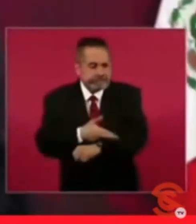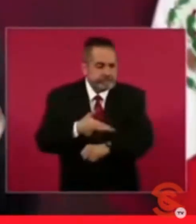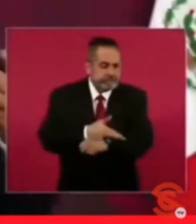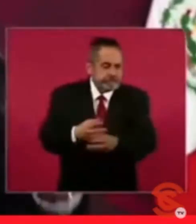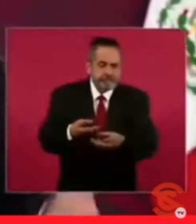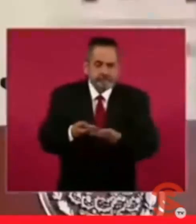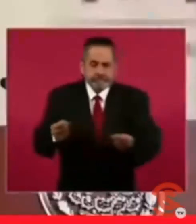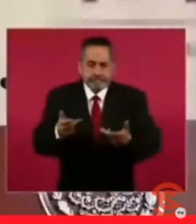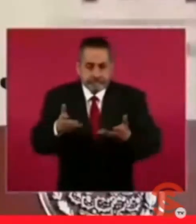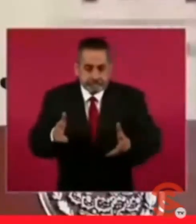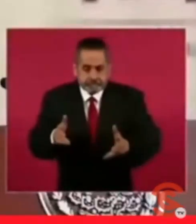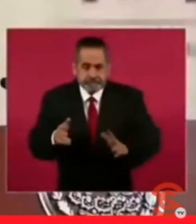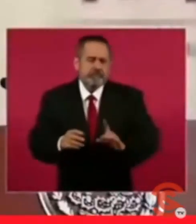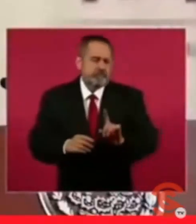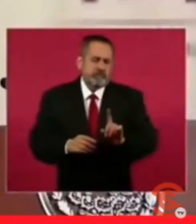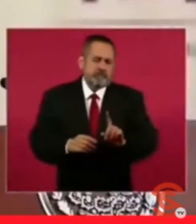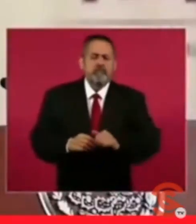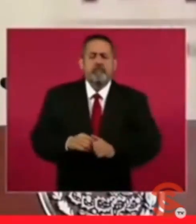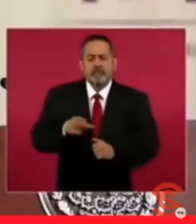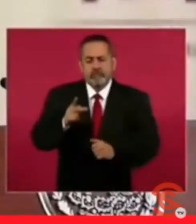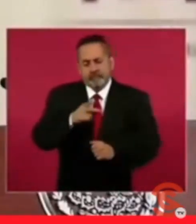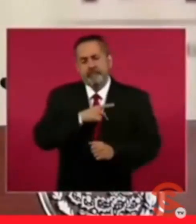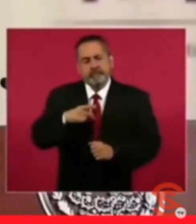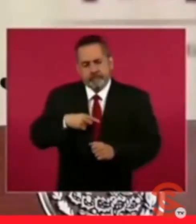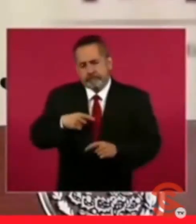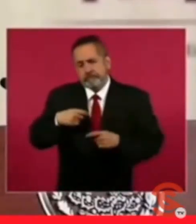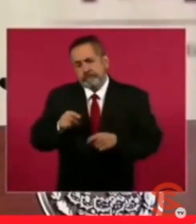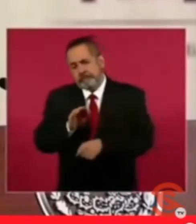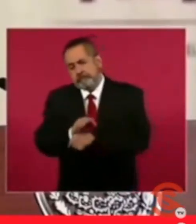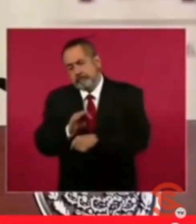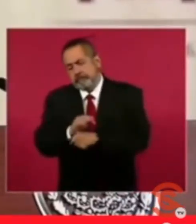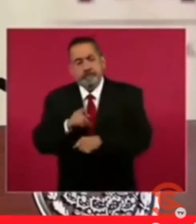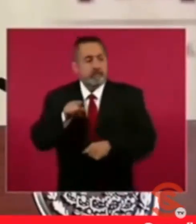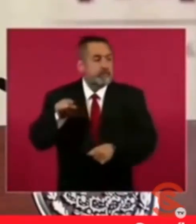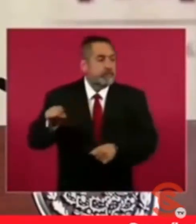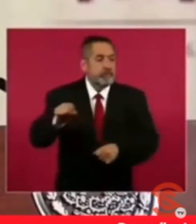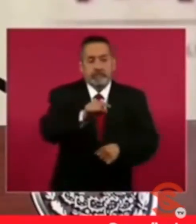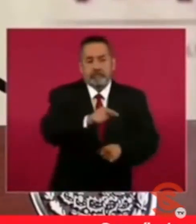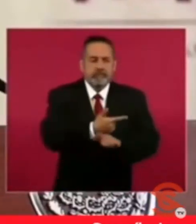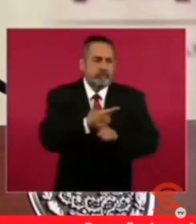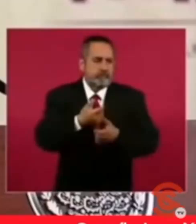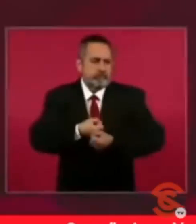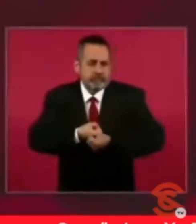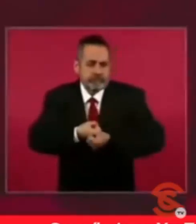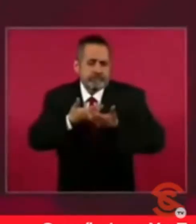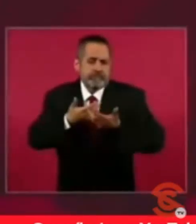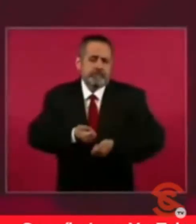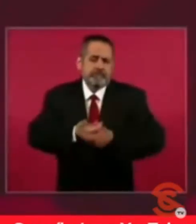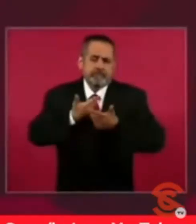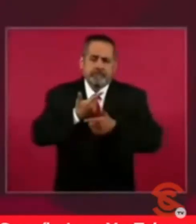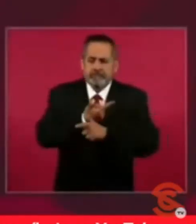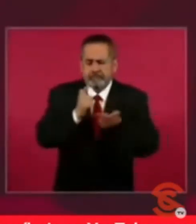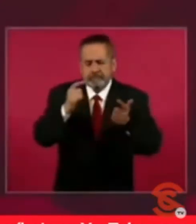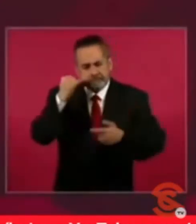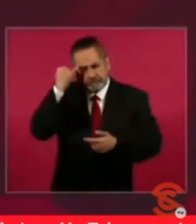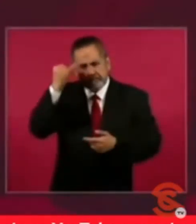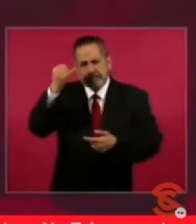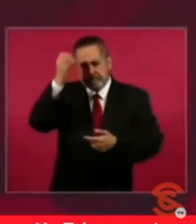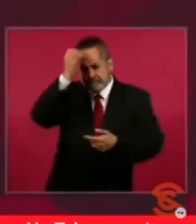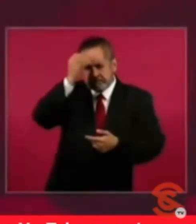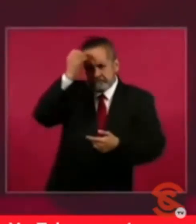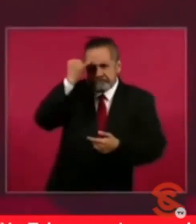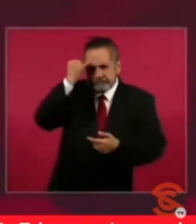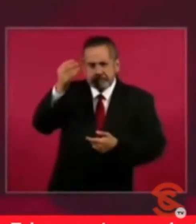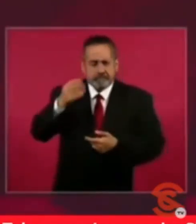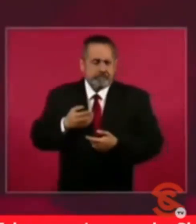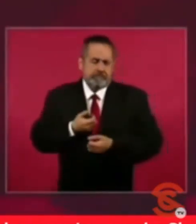sí tenemos que garantizar la libre manifestación de las ideas, que no haya censura.